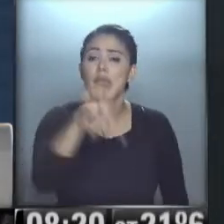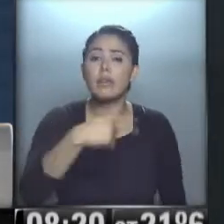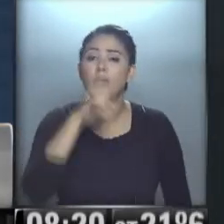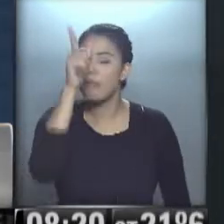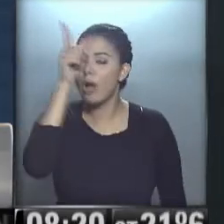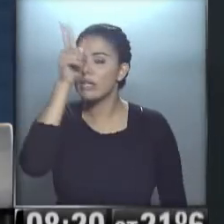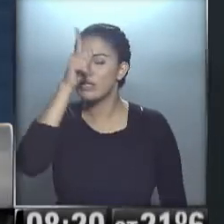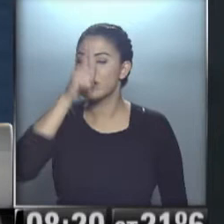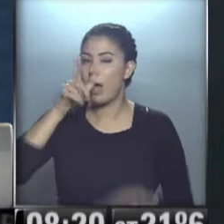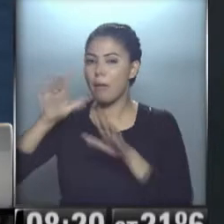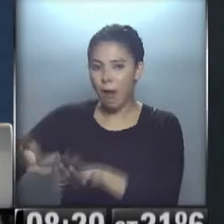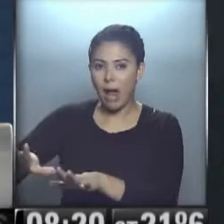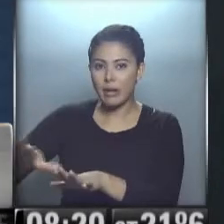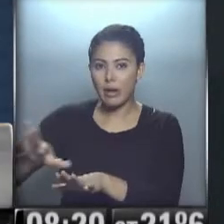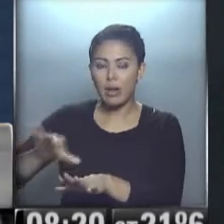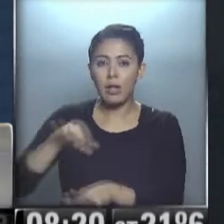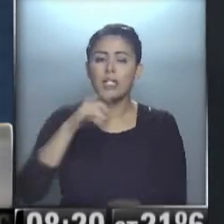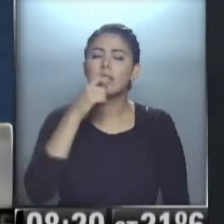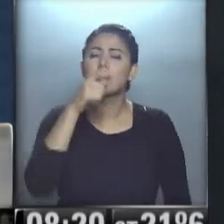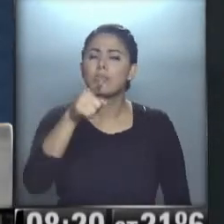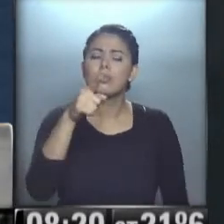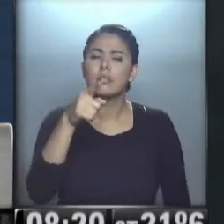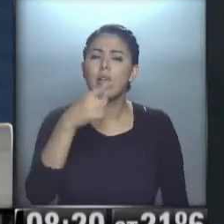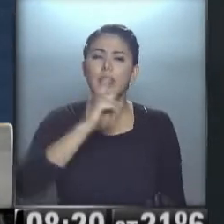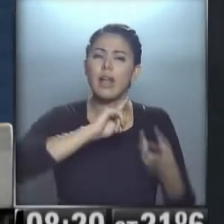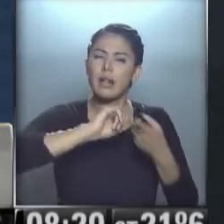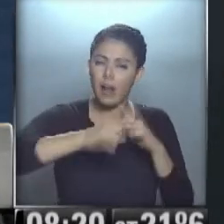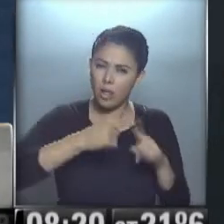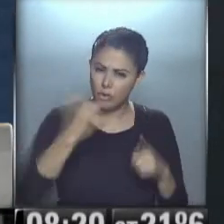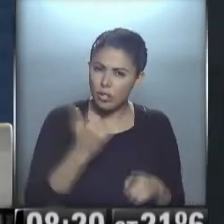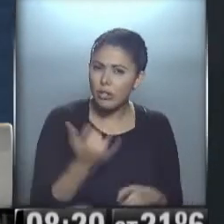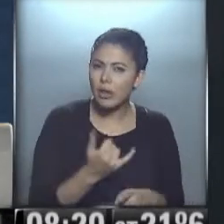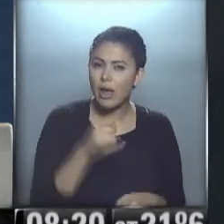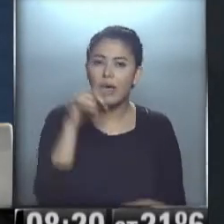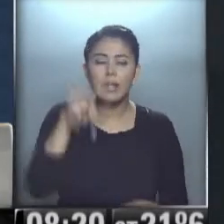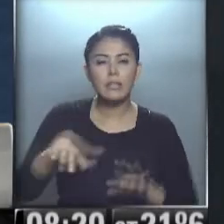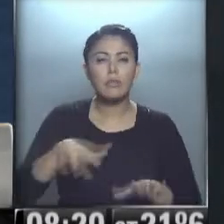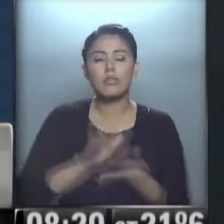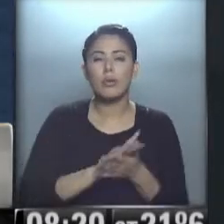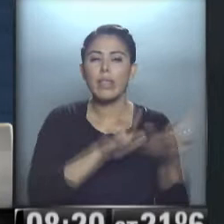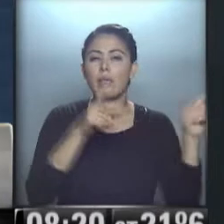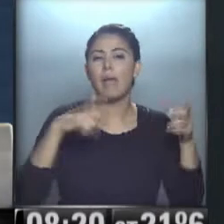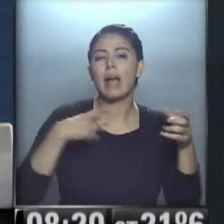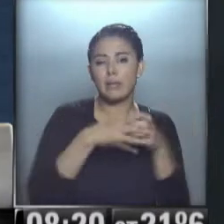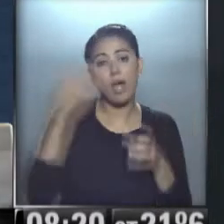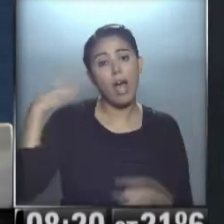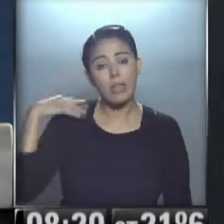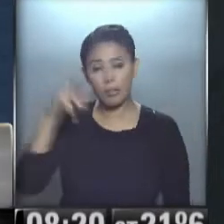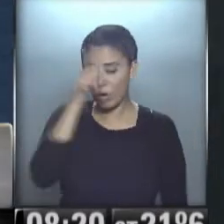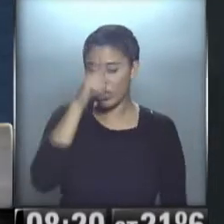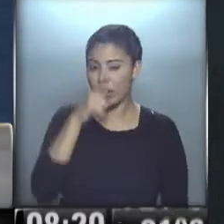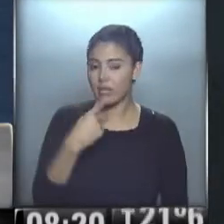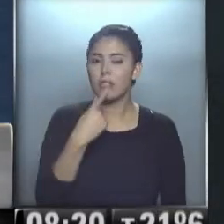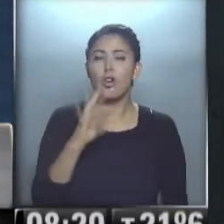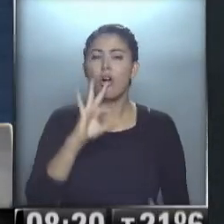policía se encuentra autoacuartelada. Y si usted vincula esto con una cuestión gremial, como dijo en un momento de la policía, o